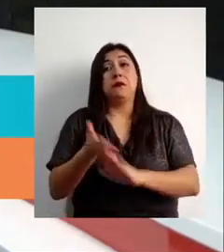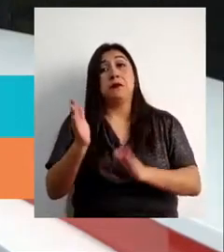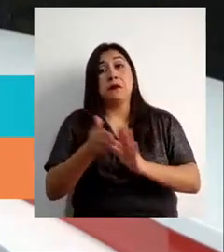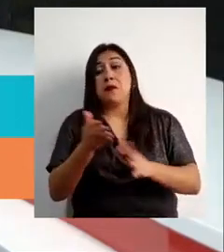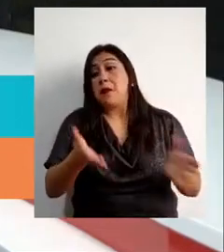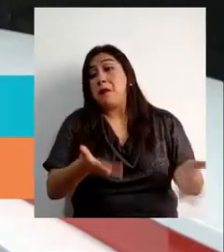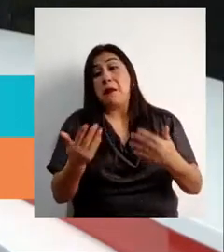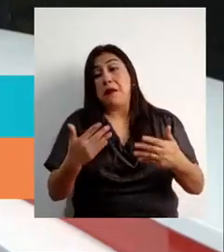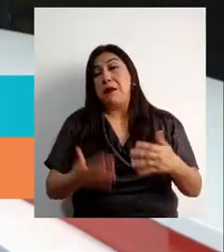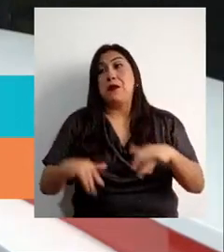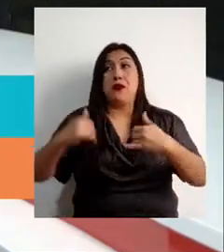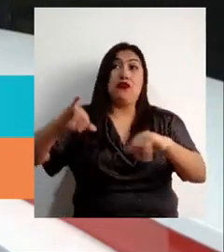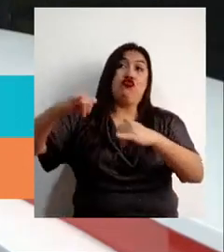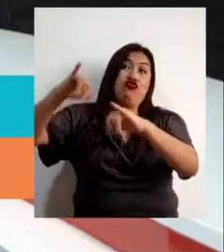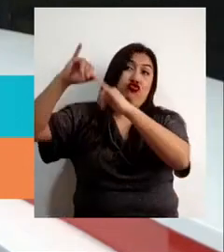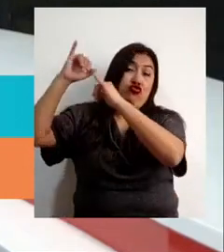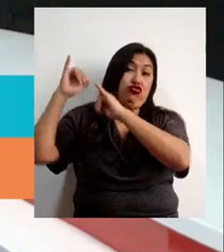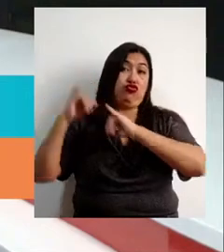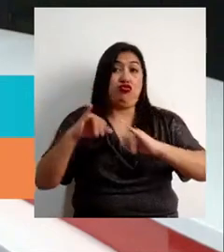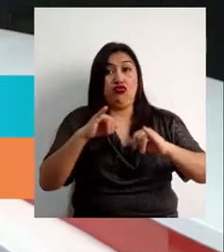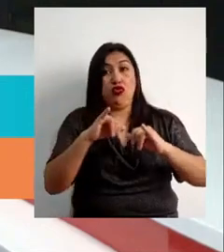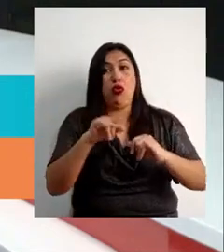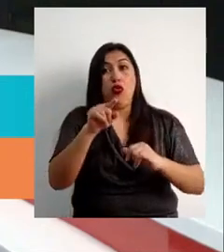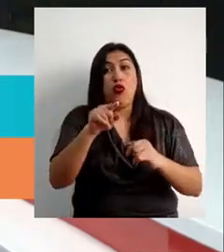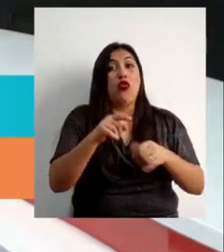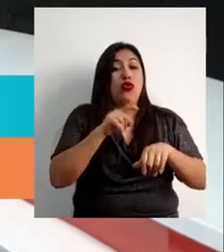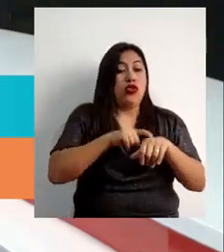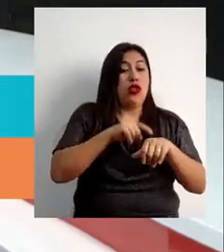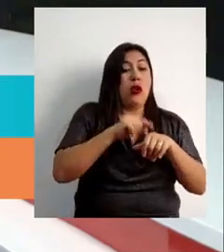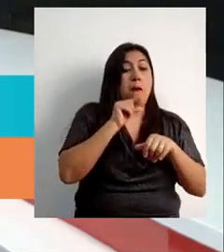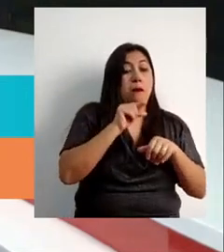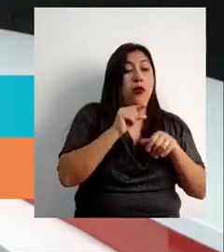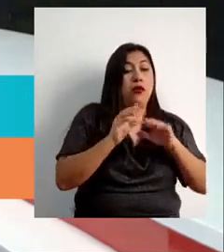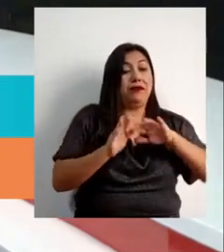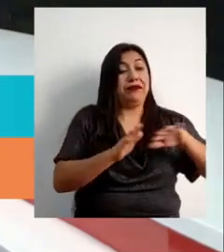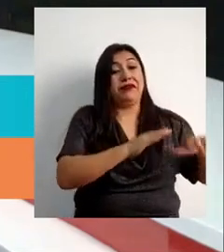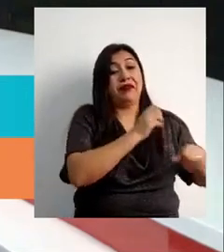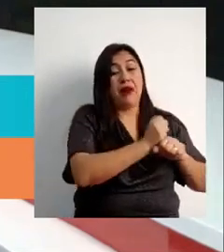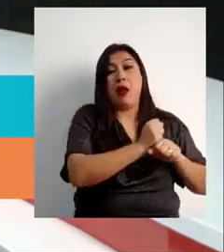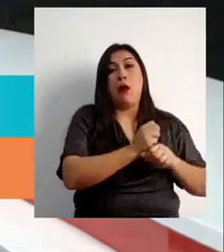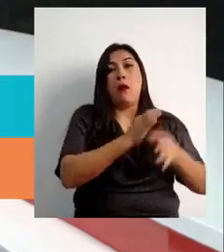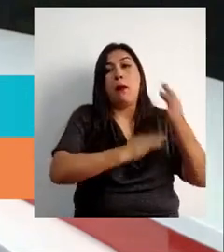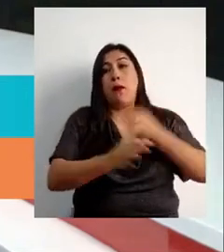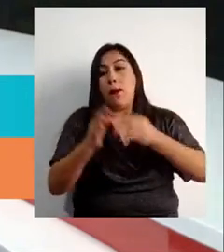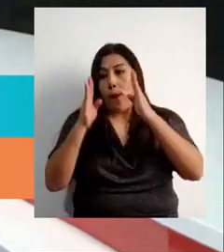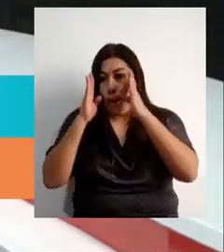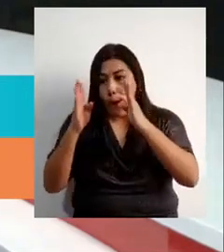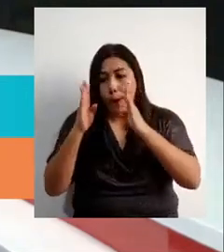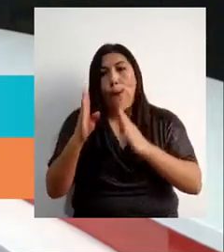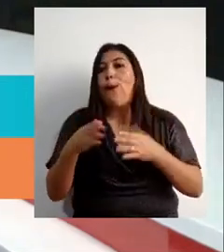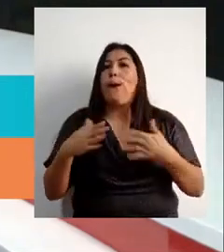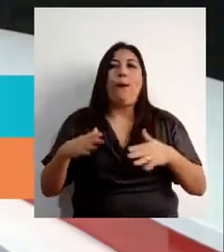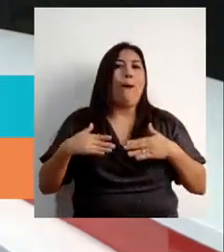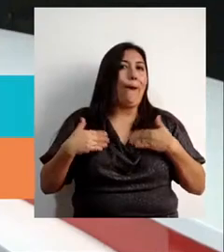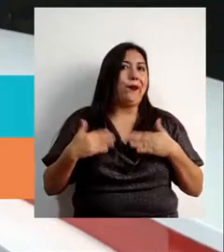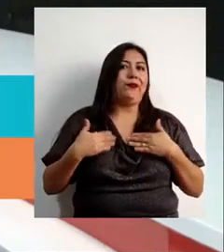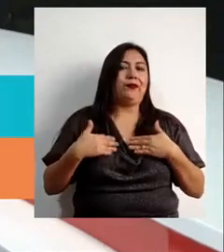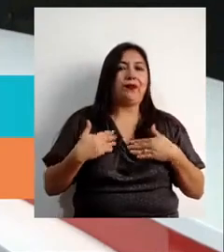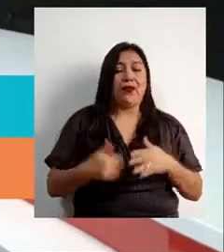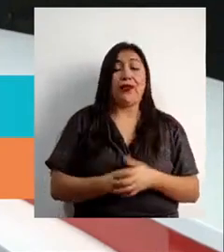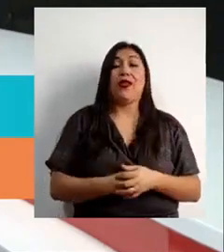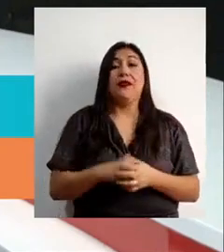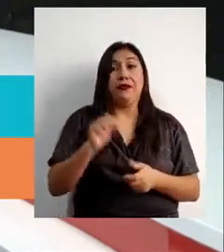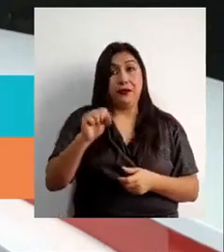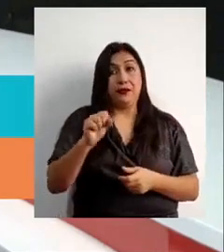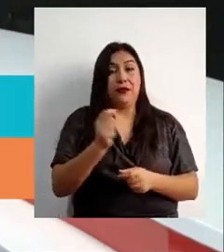con ellos, con darle tu tiempo, es lo mejor que le puedes dar a un niño. Así es, sobre todo eso, Enrique, el tiempo hay